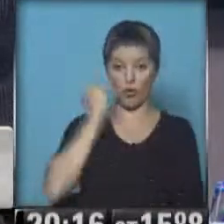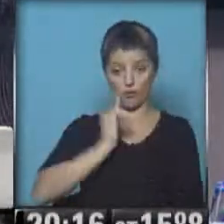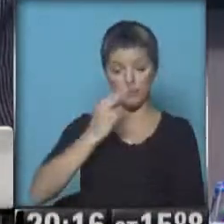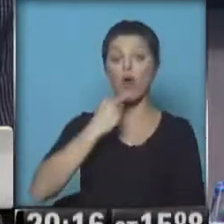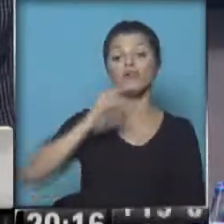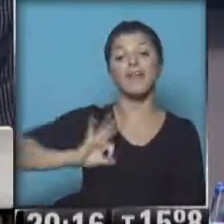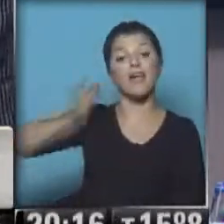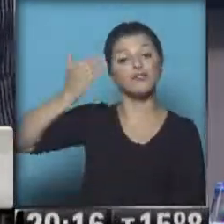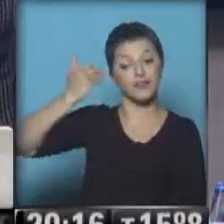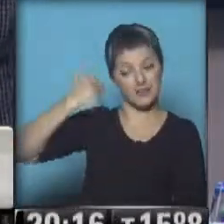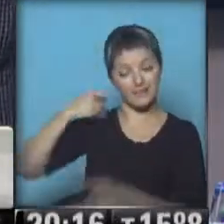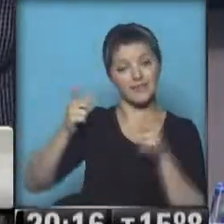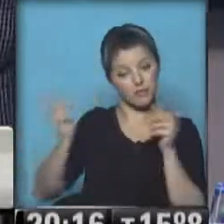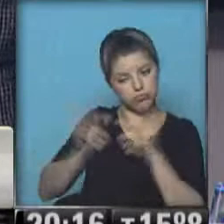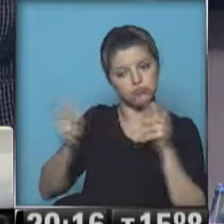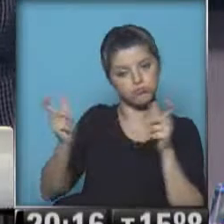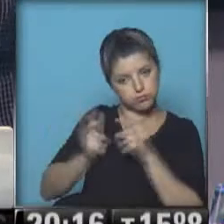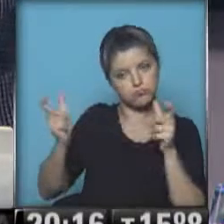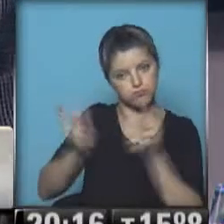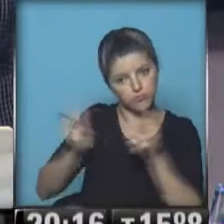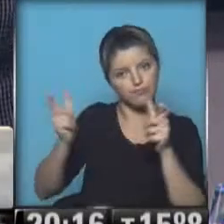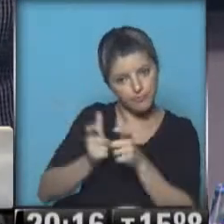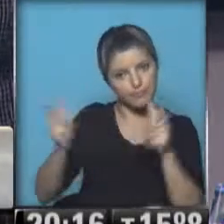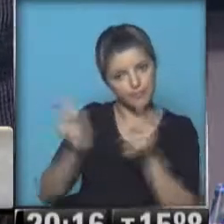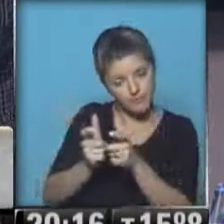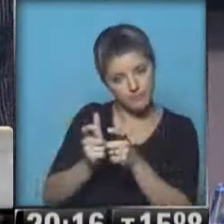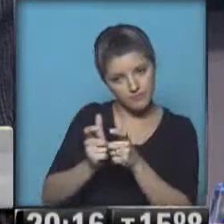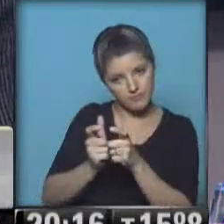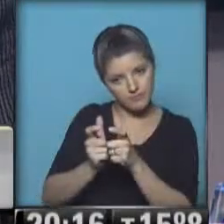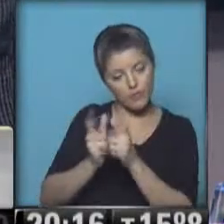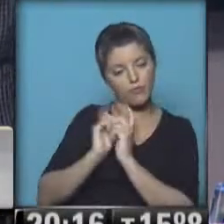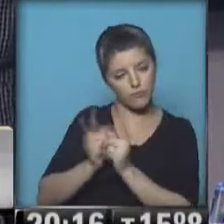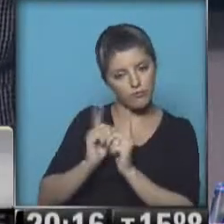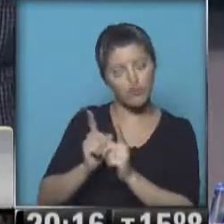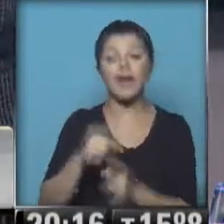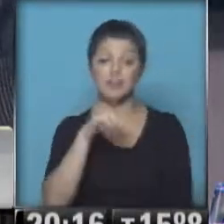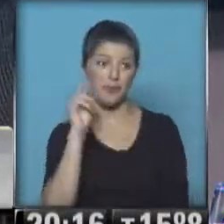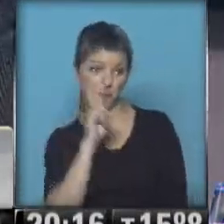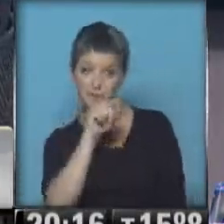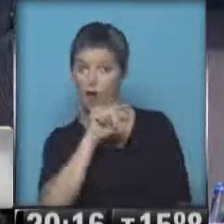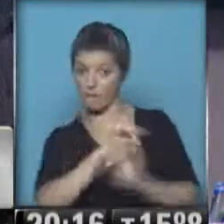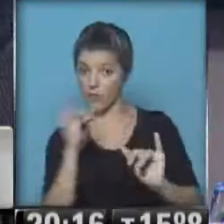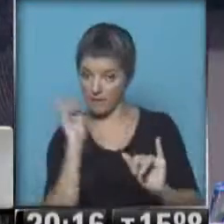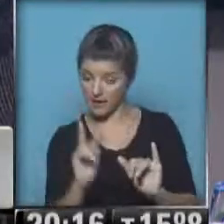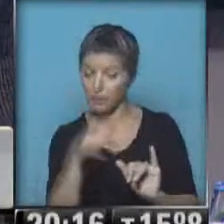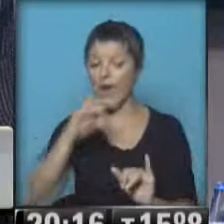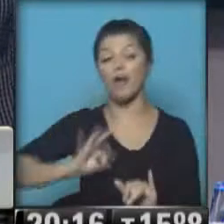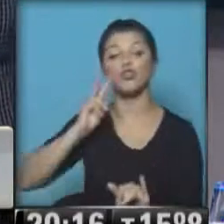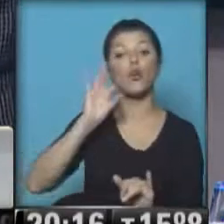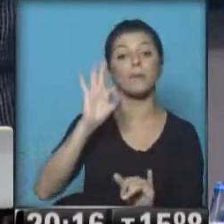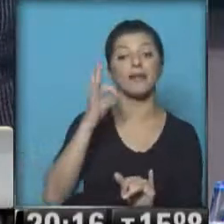años se reúne el Consejo del Salario en forma ininterrumpida. También ahí lo veíamos en el informe, en el 2004,